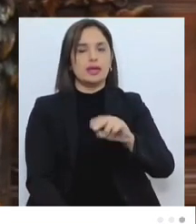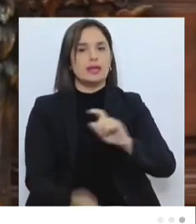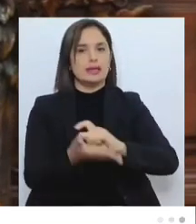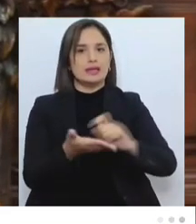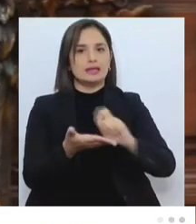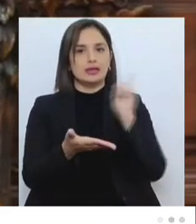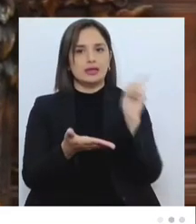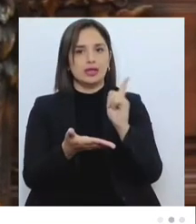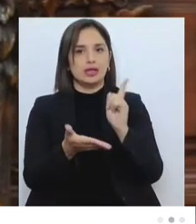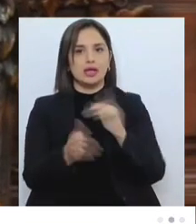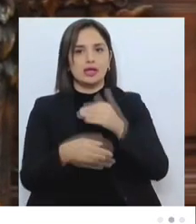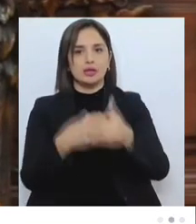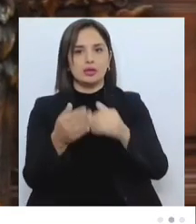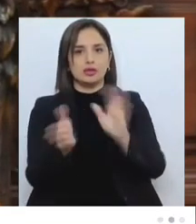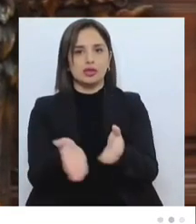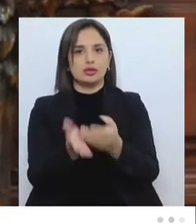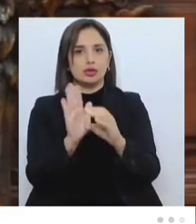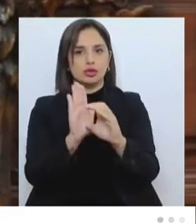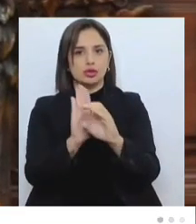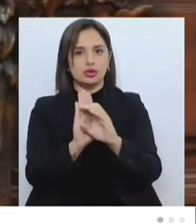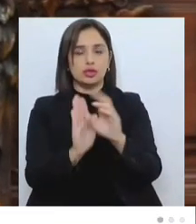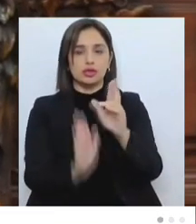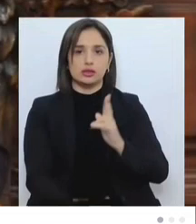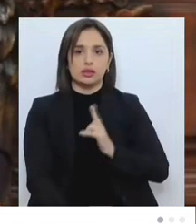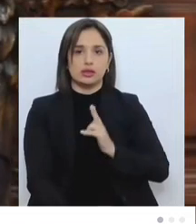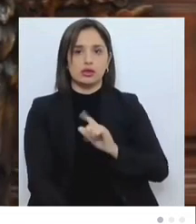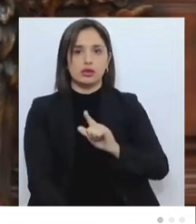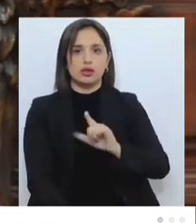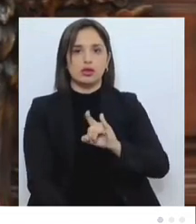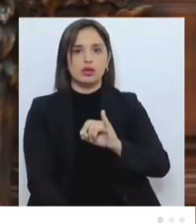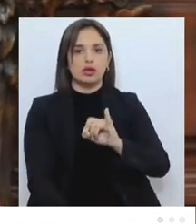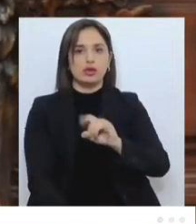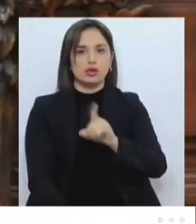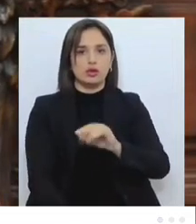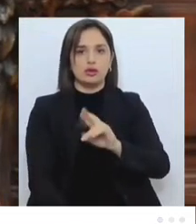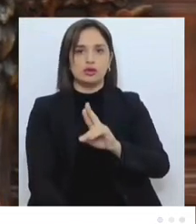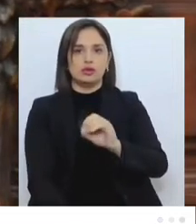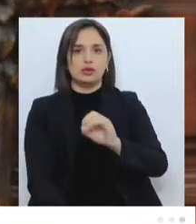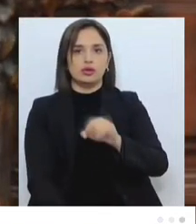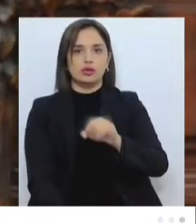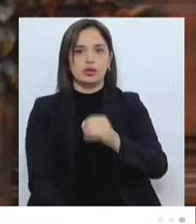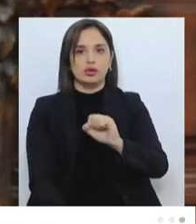Constitucional, señor Luis Rojas Gallardo.